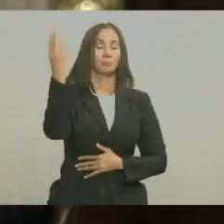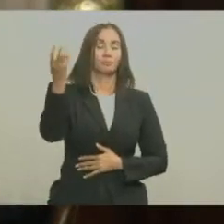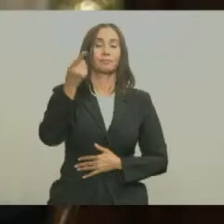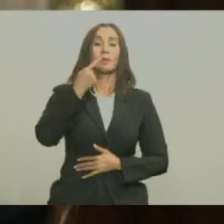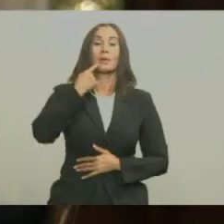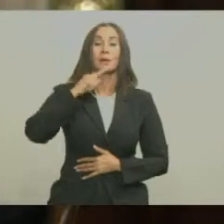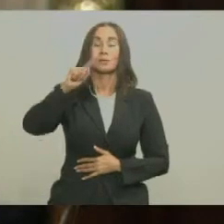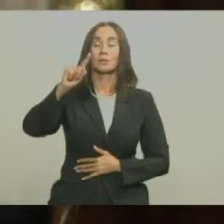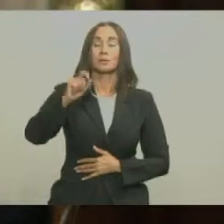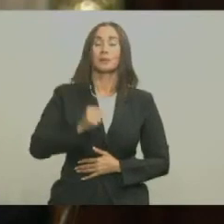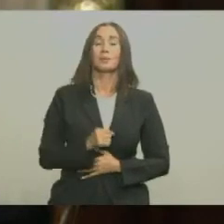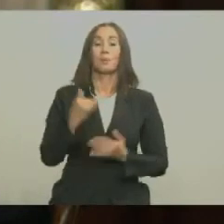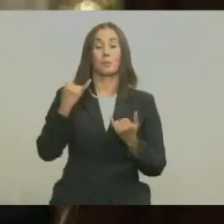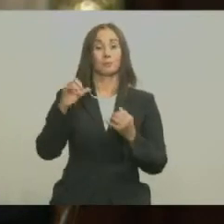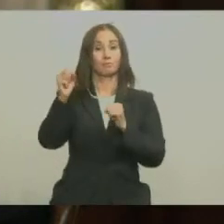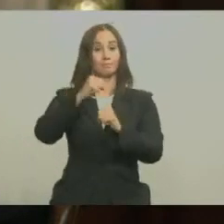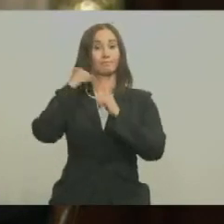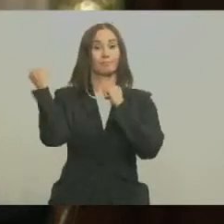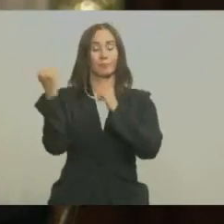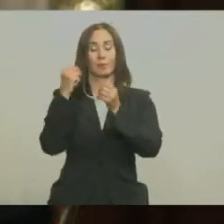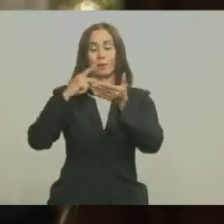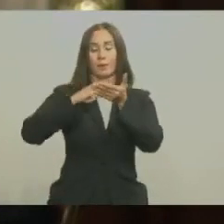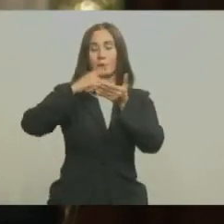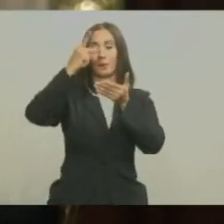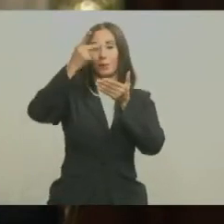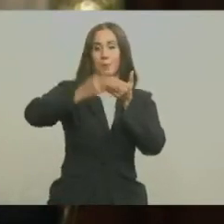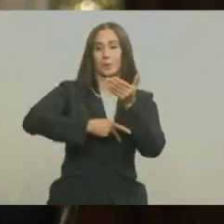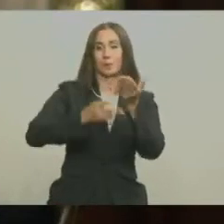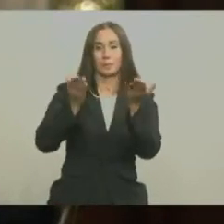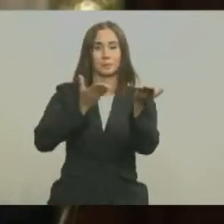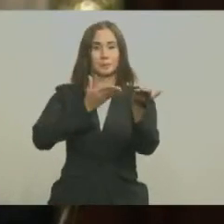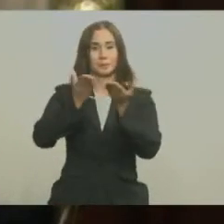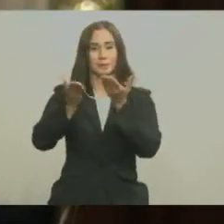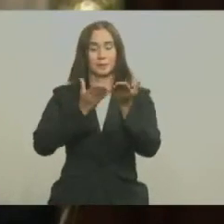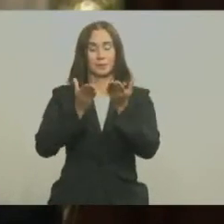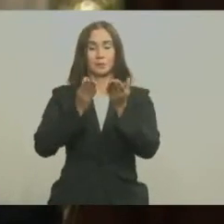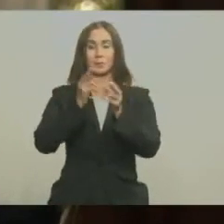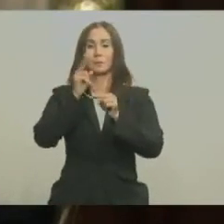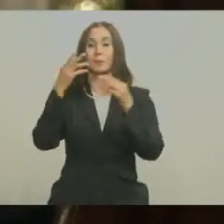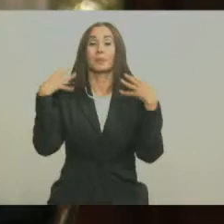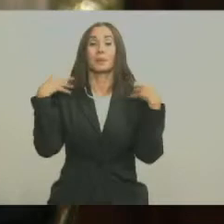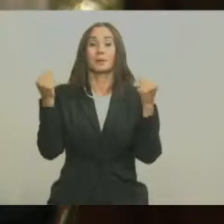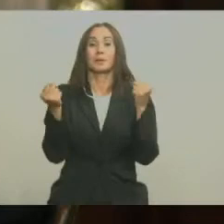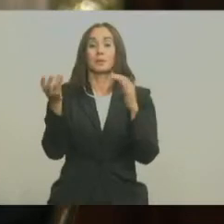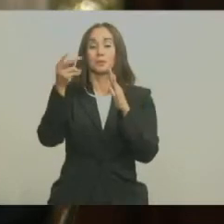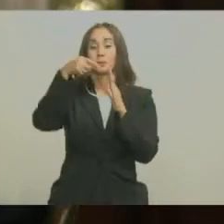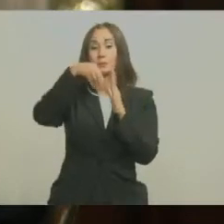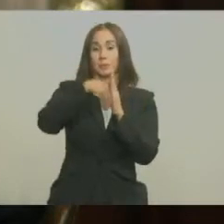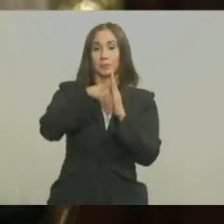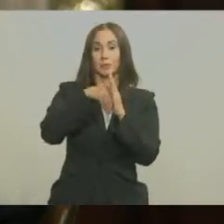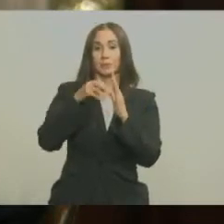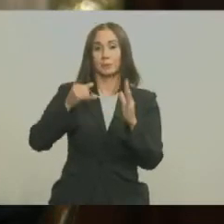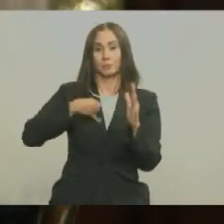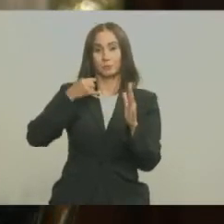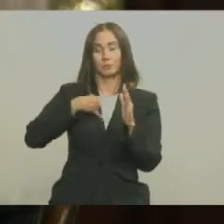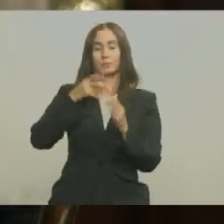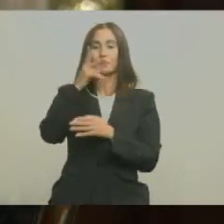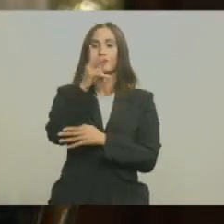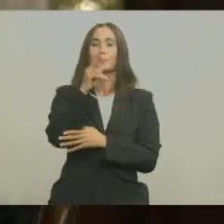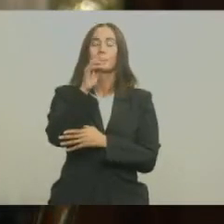el fortalecimiento del Programa Nacional de Servicios de Salud Integral para Adolescentes,